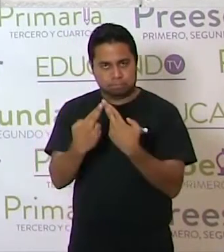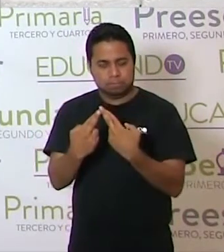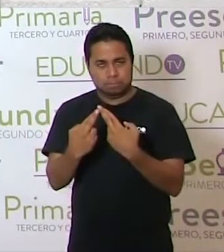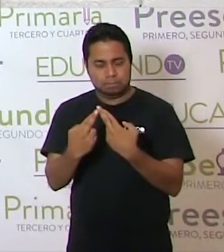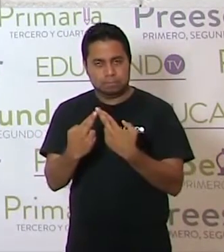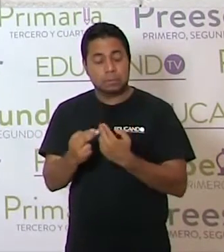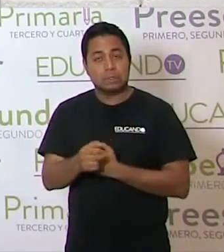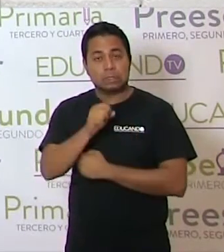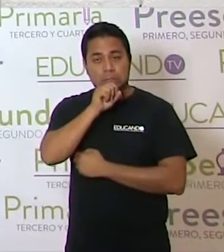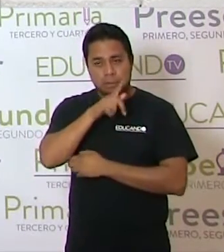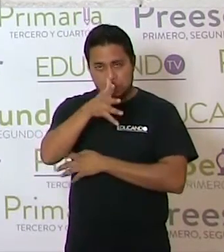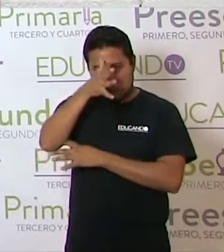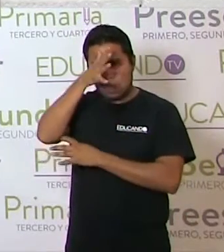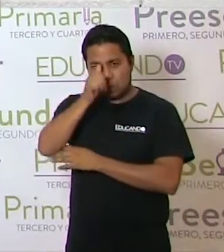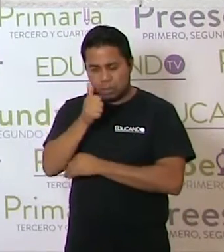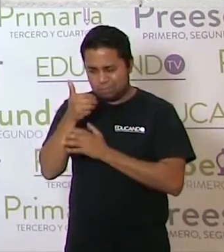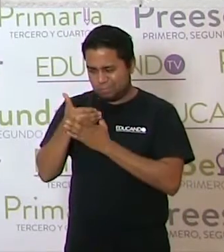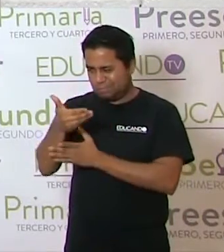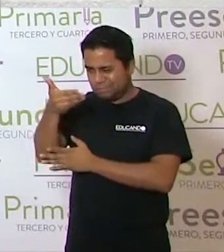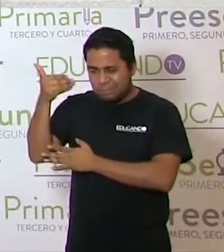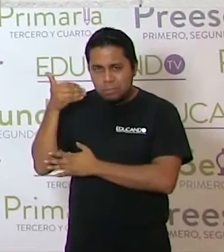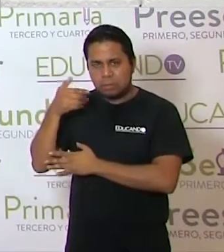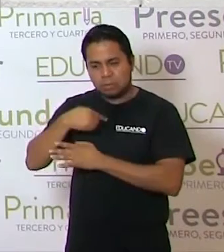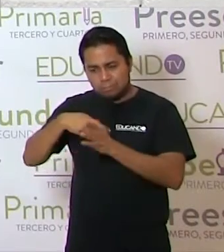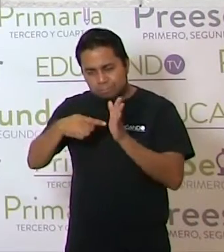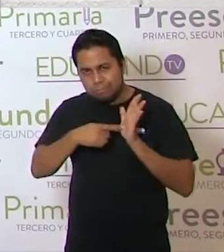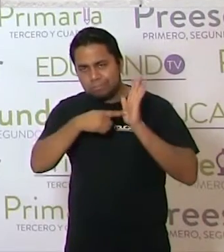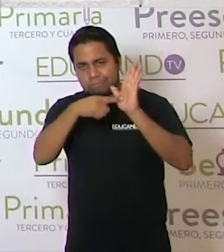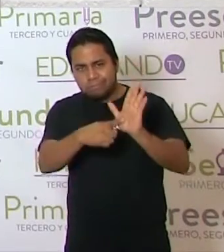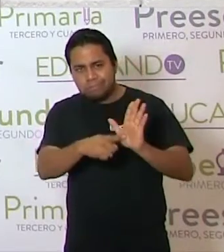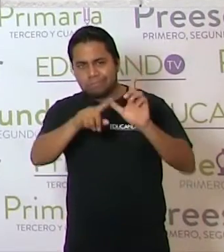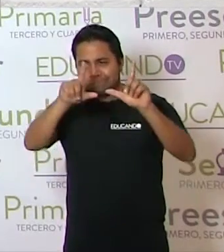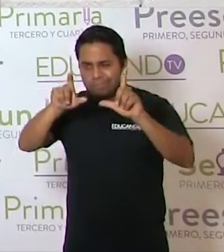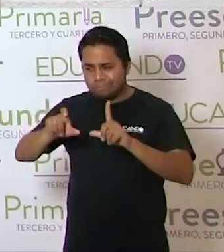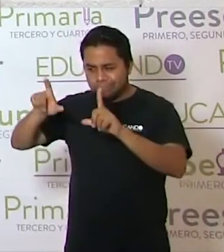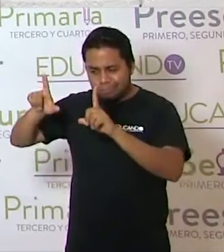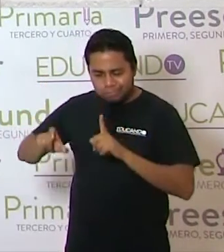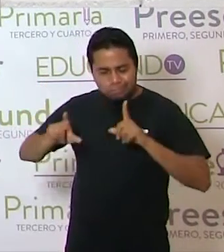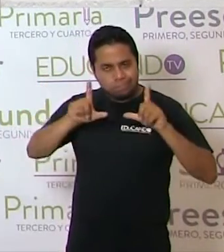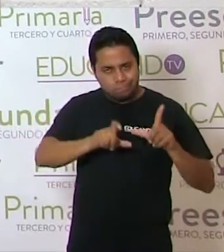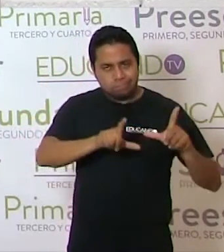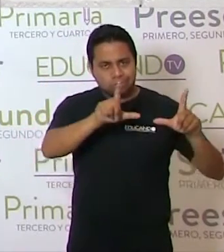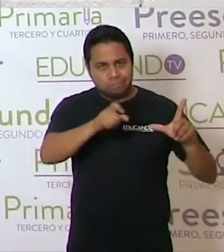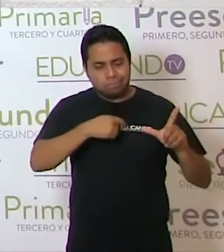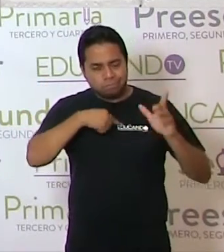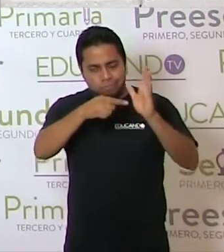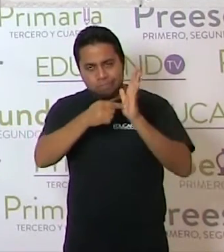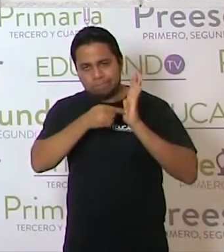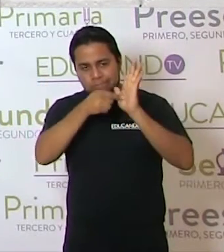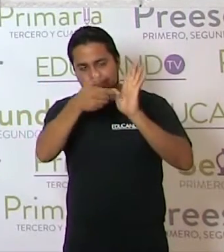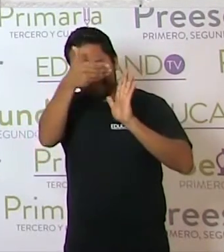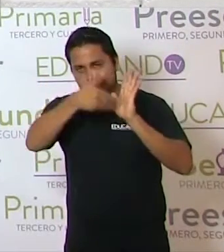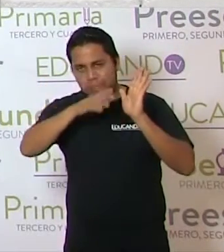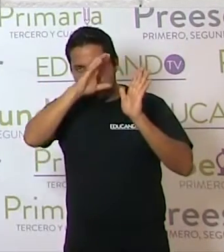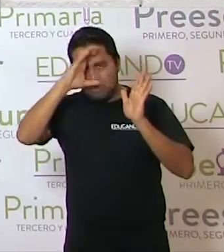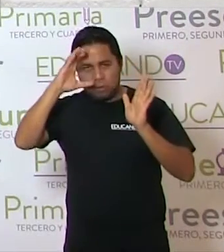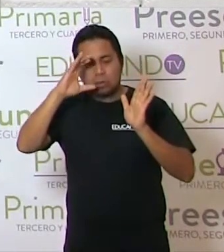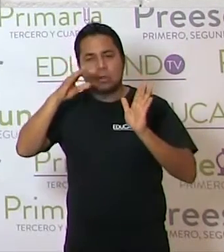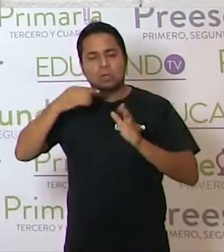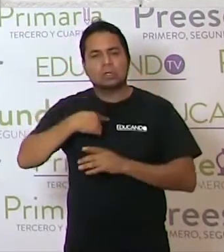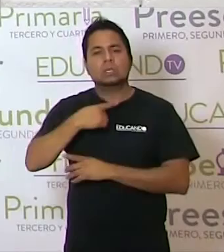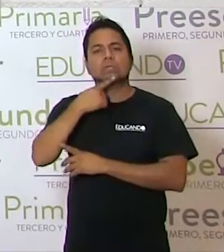también recuerdo que vimos algunas imágenes algunas fotografías en donde yo les pedí que por